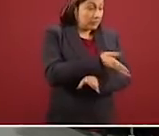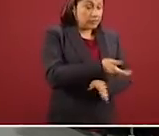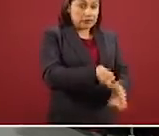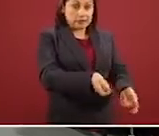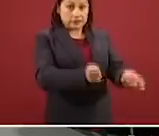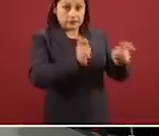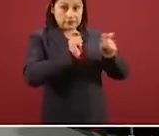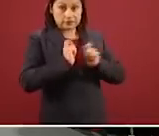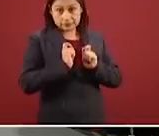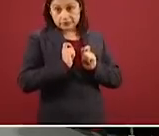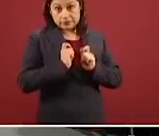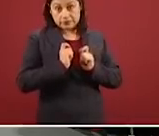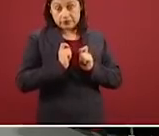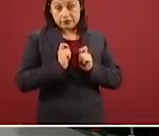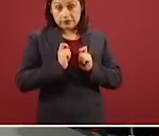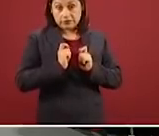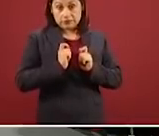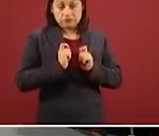como era tanto,